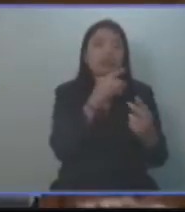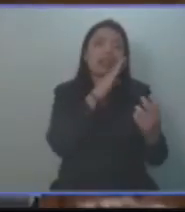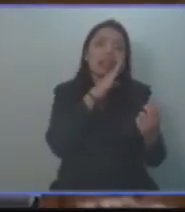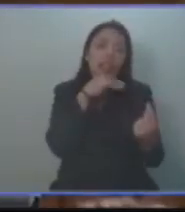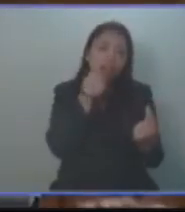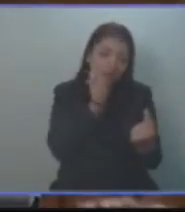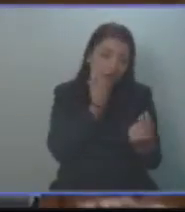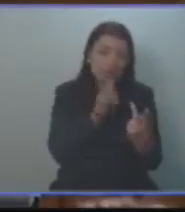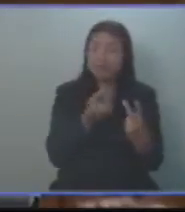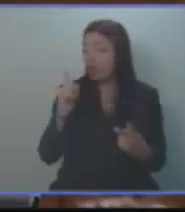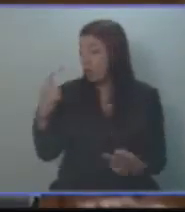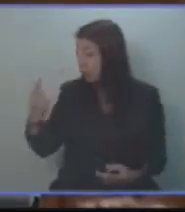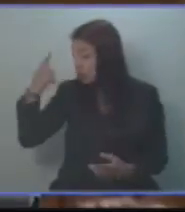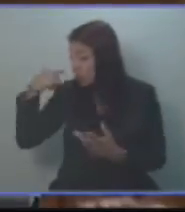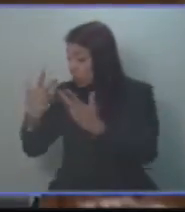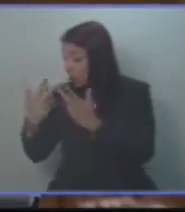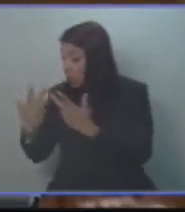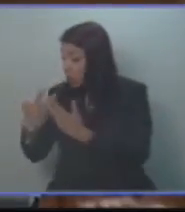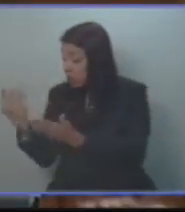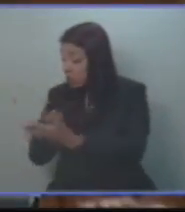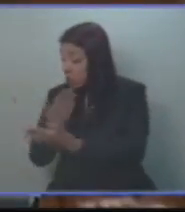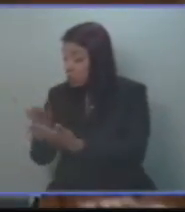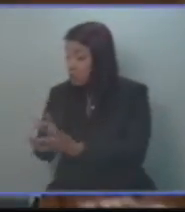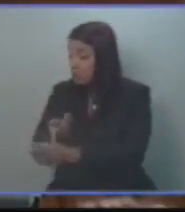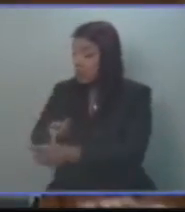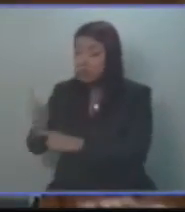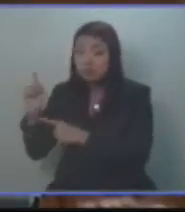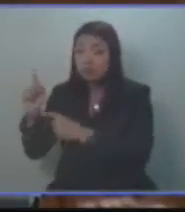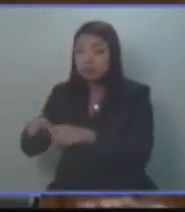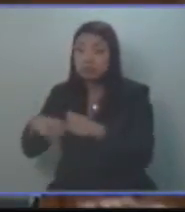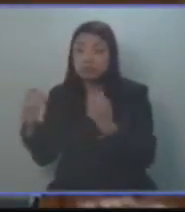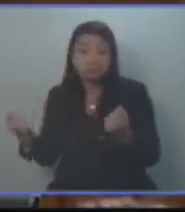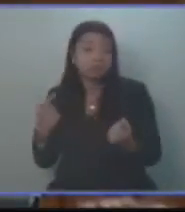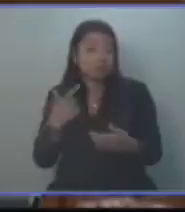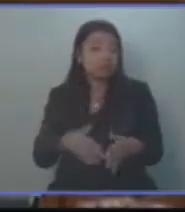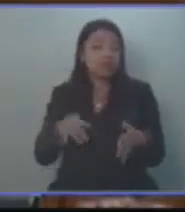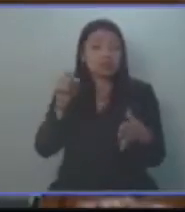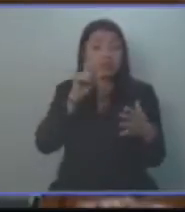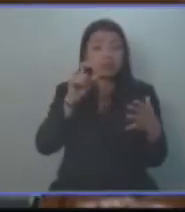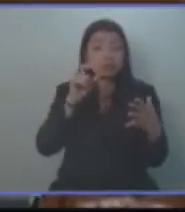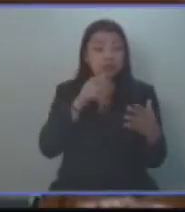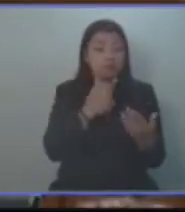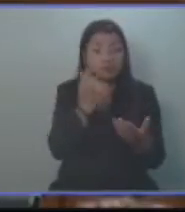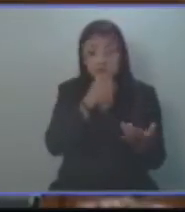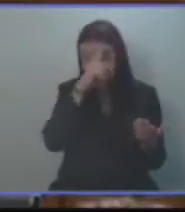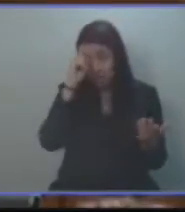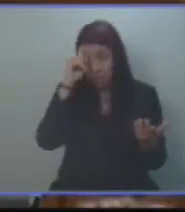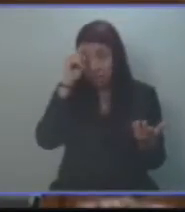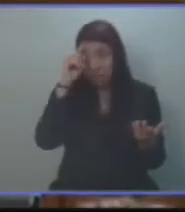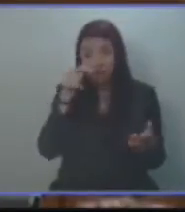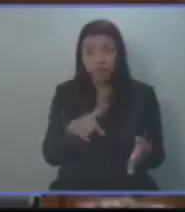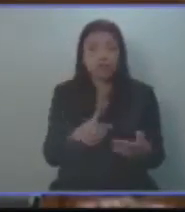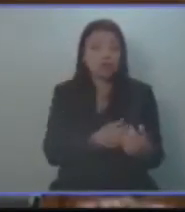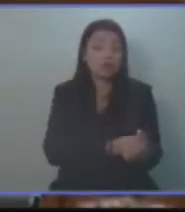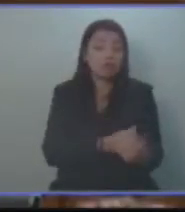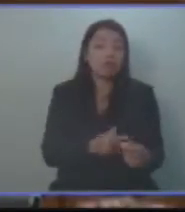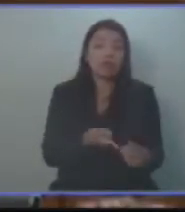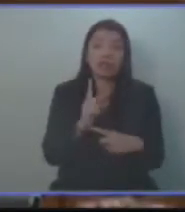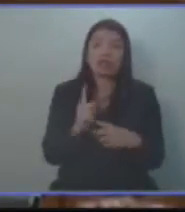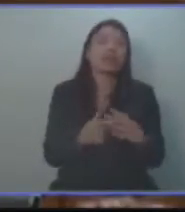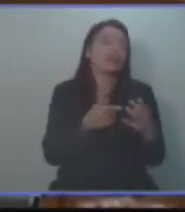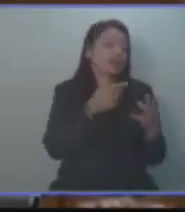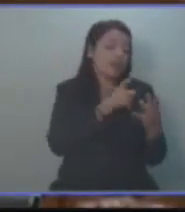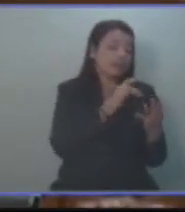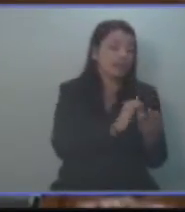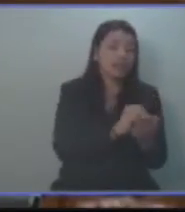compañeros de estudio y trabajo, así como el personal que labora en las instituciones de salud. Y usar la ropa de